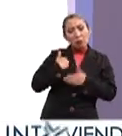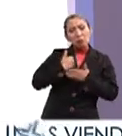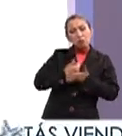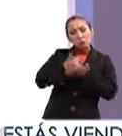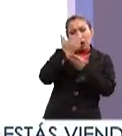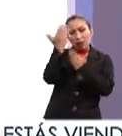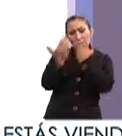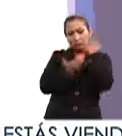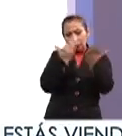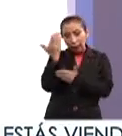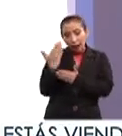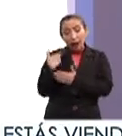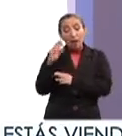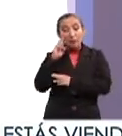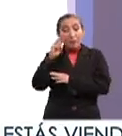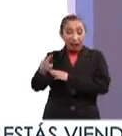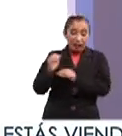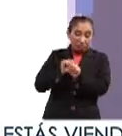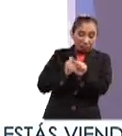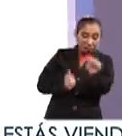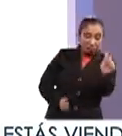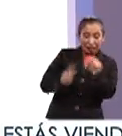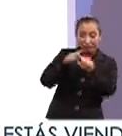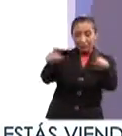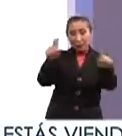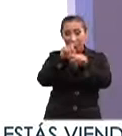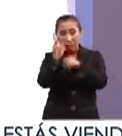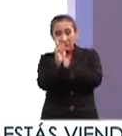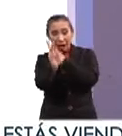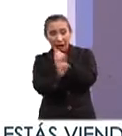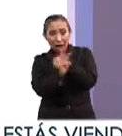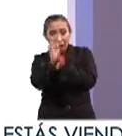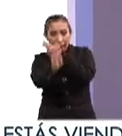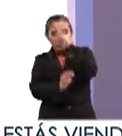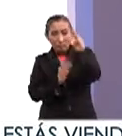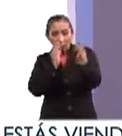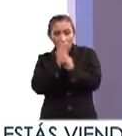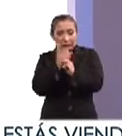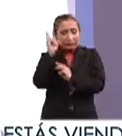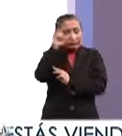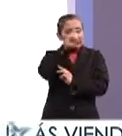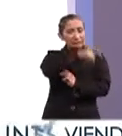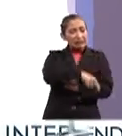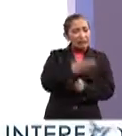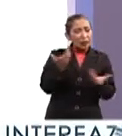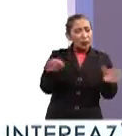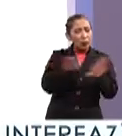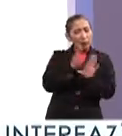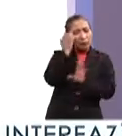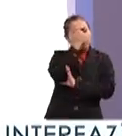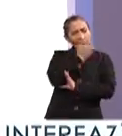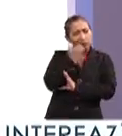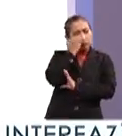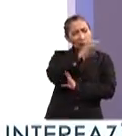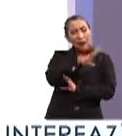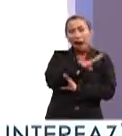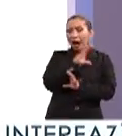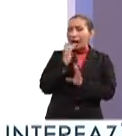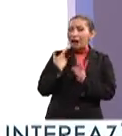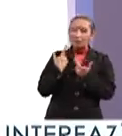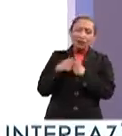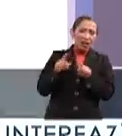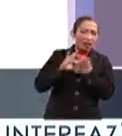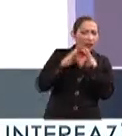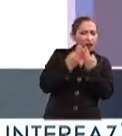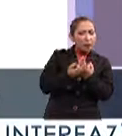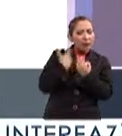ella. El nivel de rezago educativo en los diferentes países del mundo puede ser difícil de determinar debido a que existen muchas